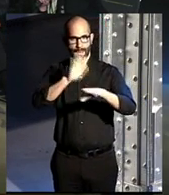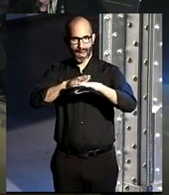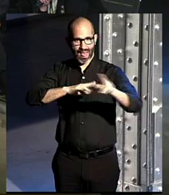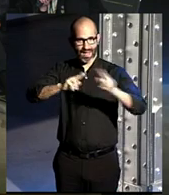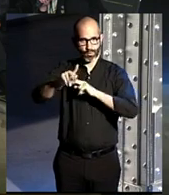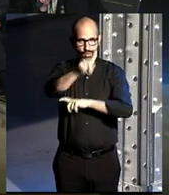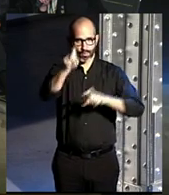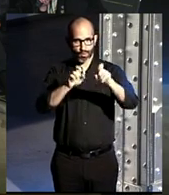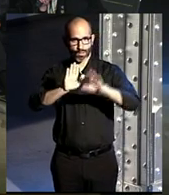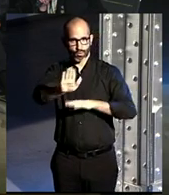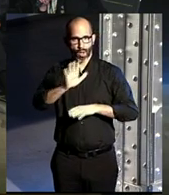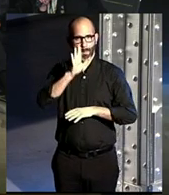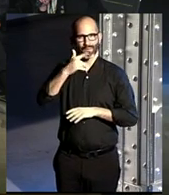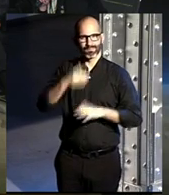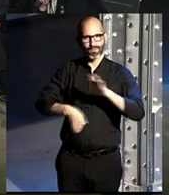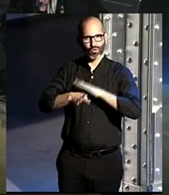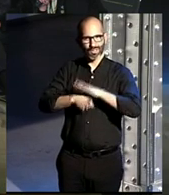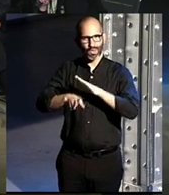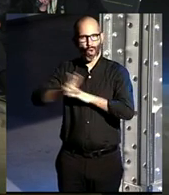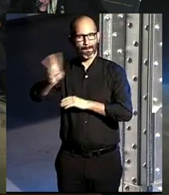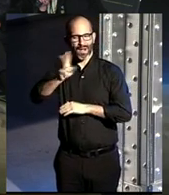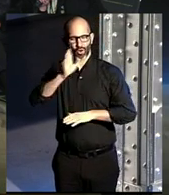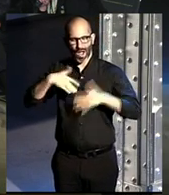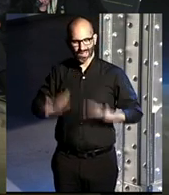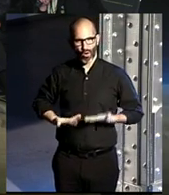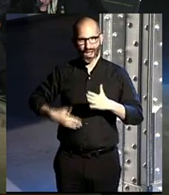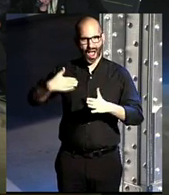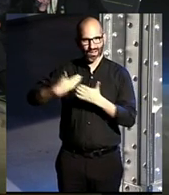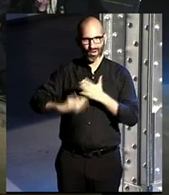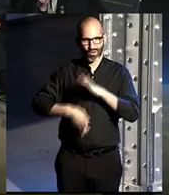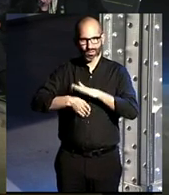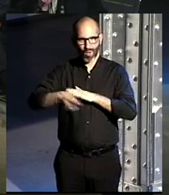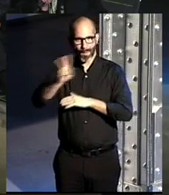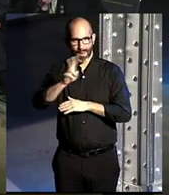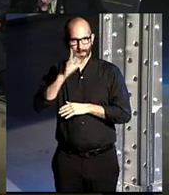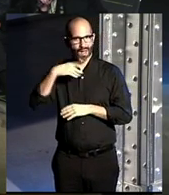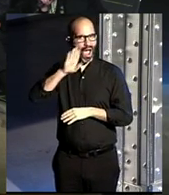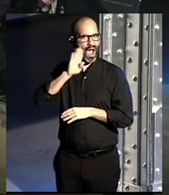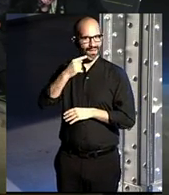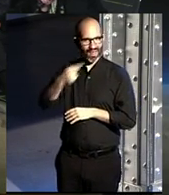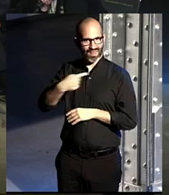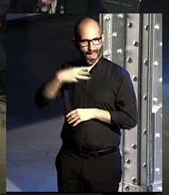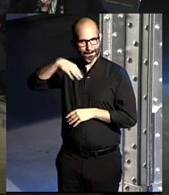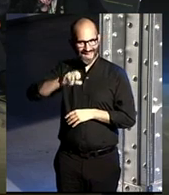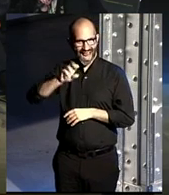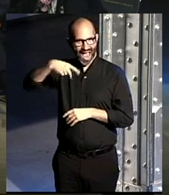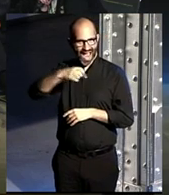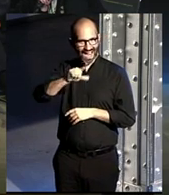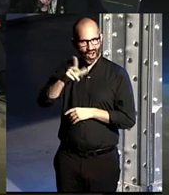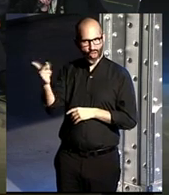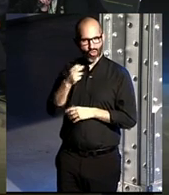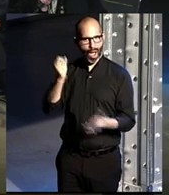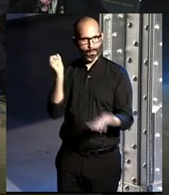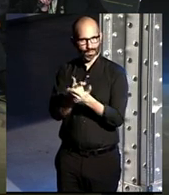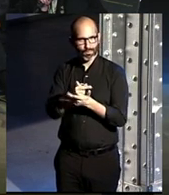qué la vigencia de Verne, ¿no? Nosotros, como Miguel Ángel Delgado y yo, como comisarios de la exposición, apostamos por ello porque sí